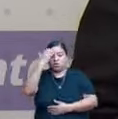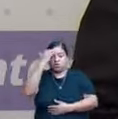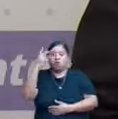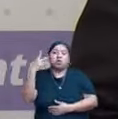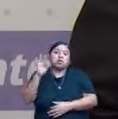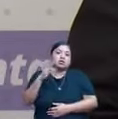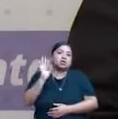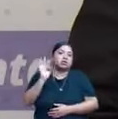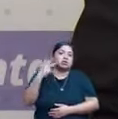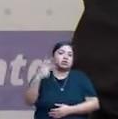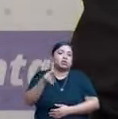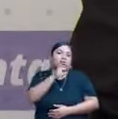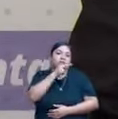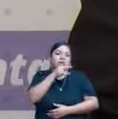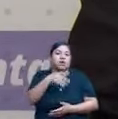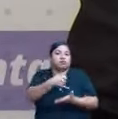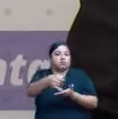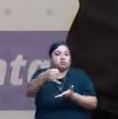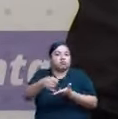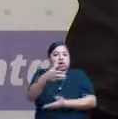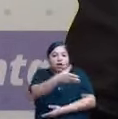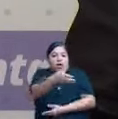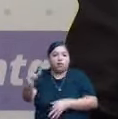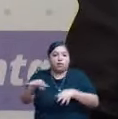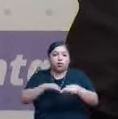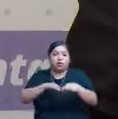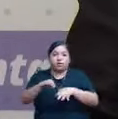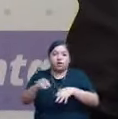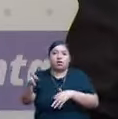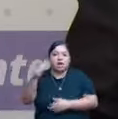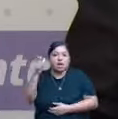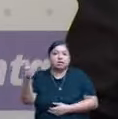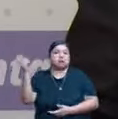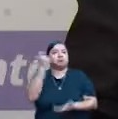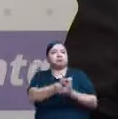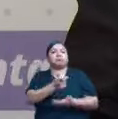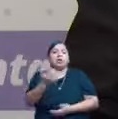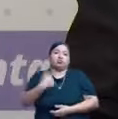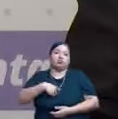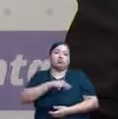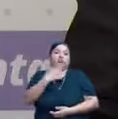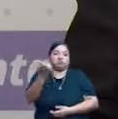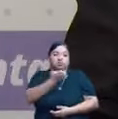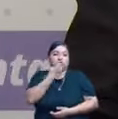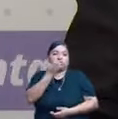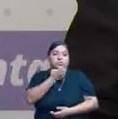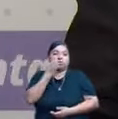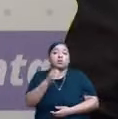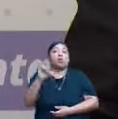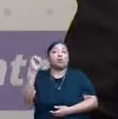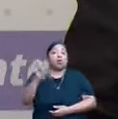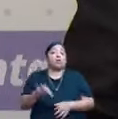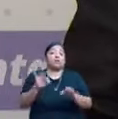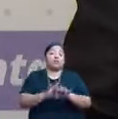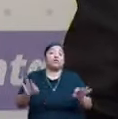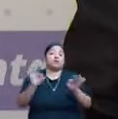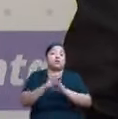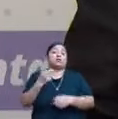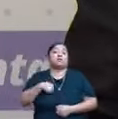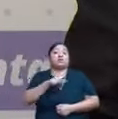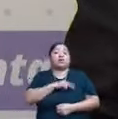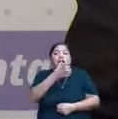campesino que nos permitió salir adelante con nuestros estudios. Hoy es bien importante apoyar al campo,